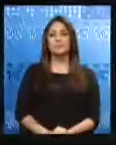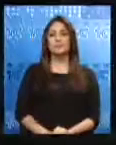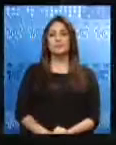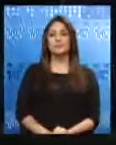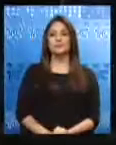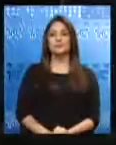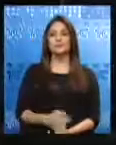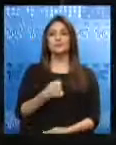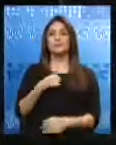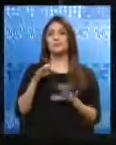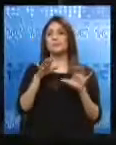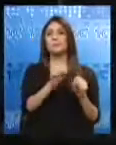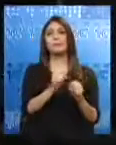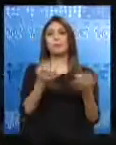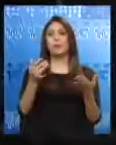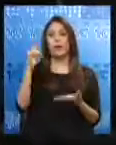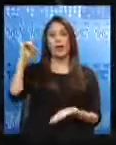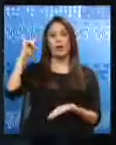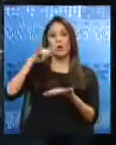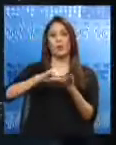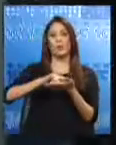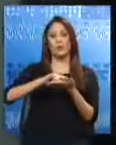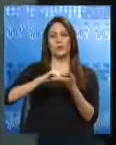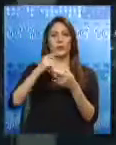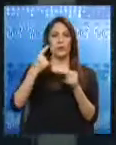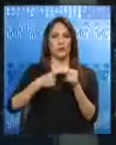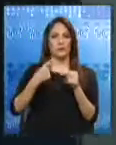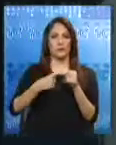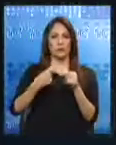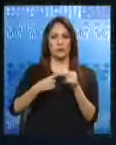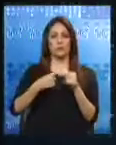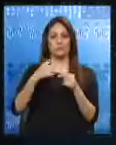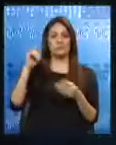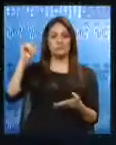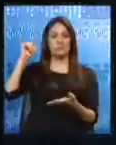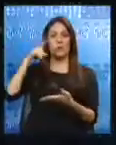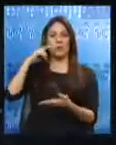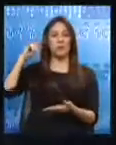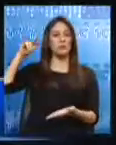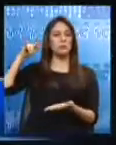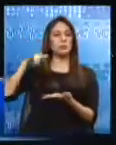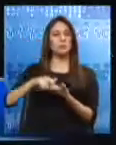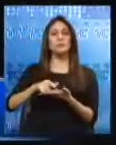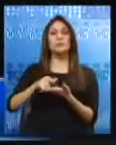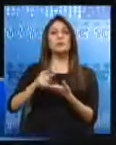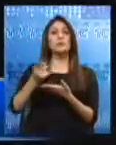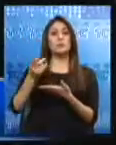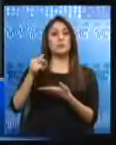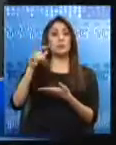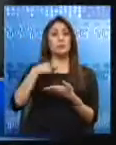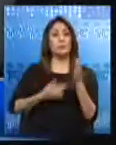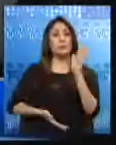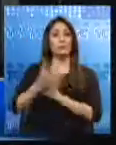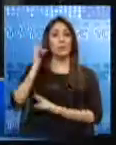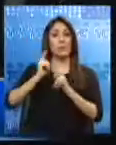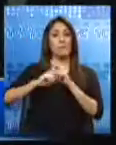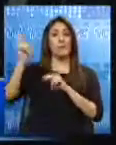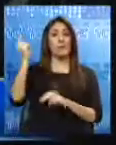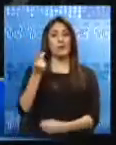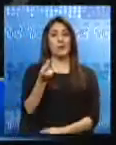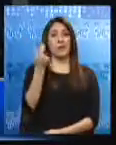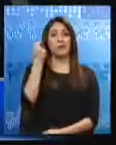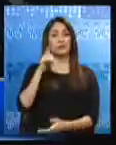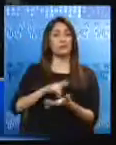La captura se efectuó en el Aeropuerto Internacional Mariscal Sucre, en Tababela, cuando aparentemente Mauro T. trataba de abandonar el país. Posteriormente,